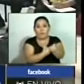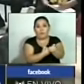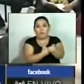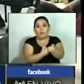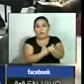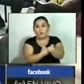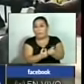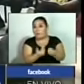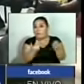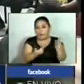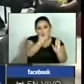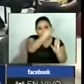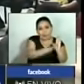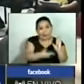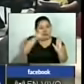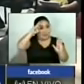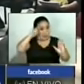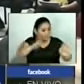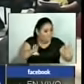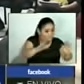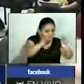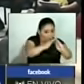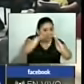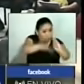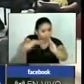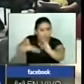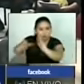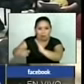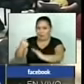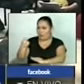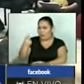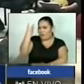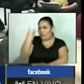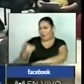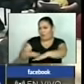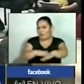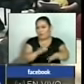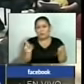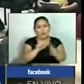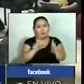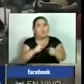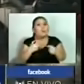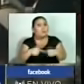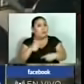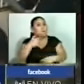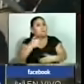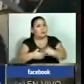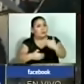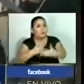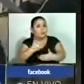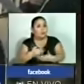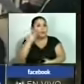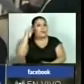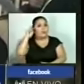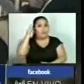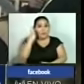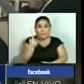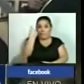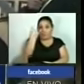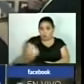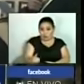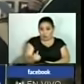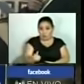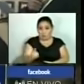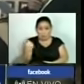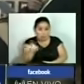no establece este encierro total del que se había hablado en los últimos días, sí establece un procedimiento para mandar a un centro de contención